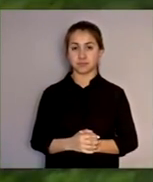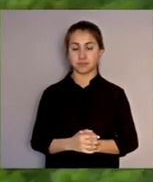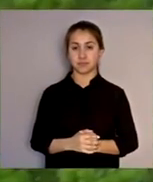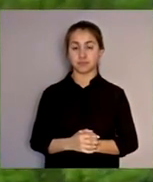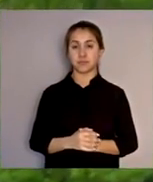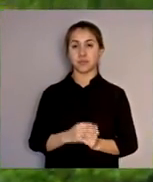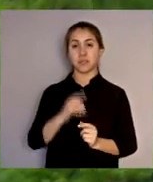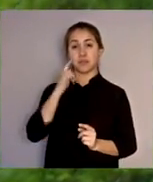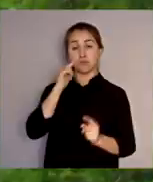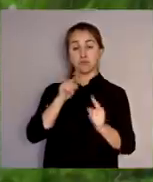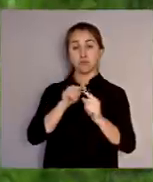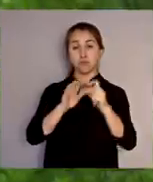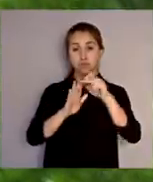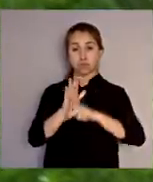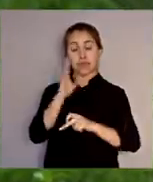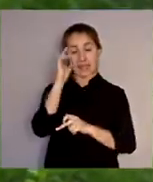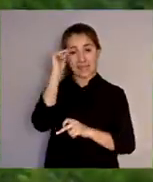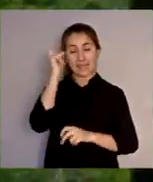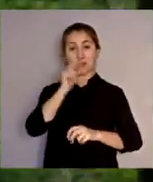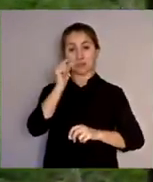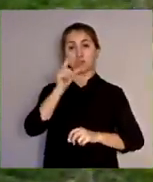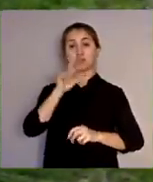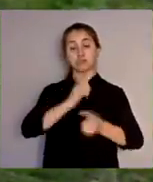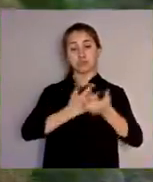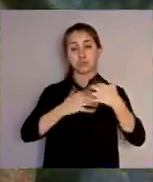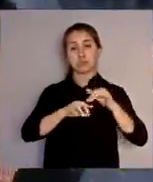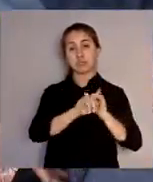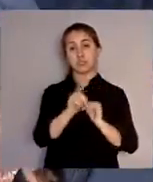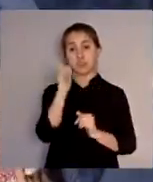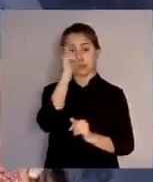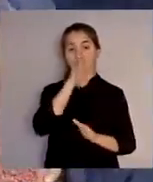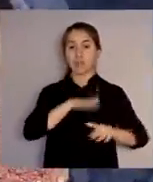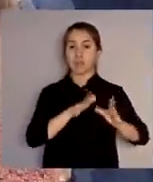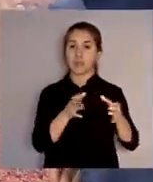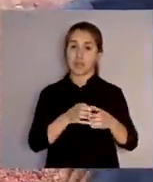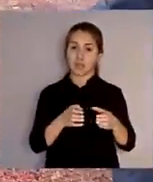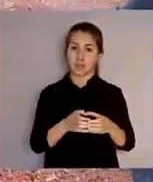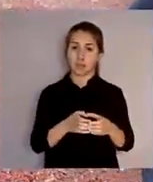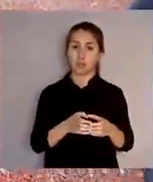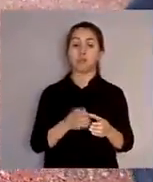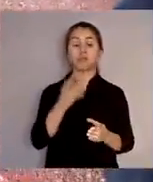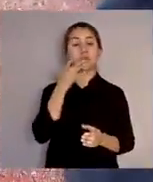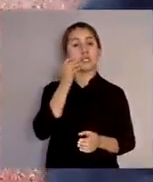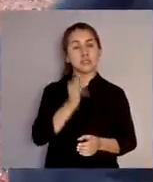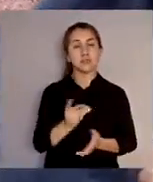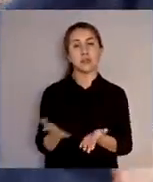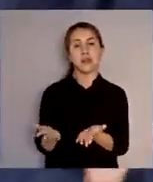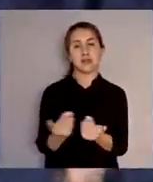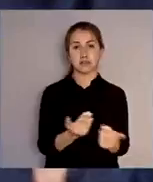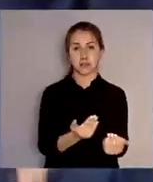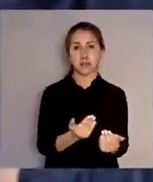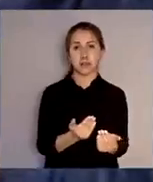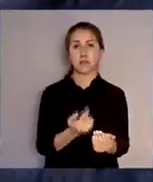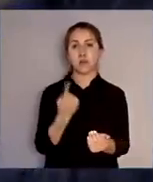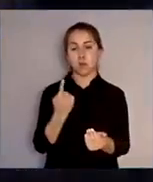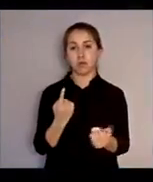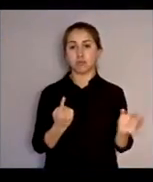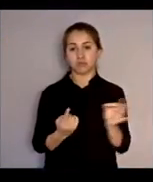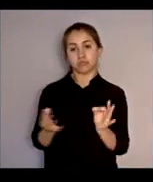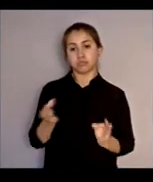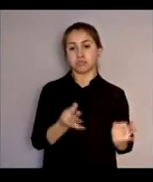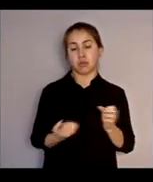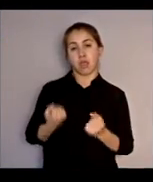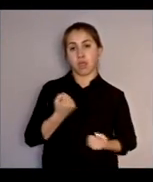Si el proyecto, idea o emprendimiento es difícil o no, dependerá del equipo, ya que siempre necesitaremos uno del